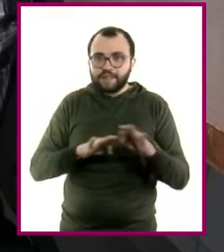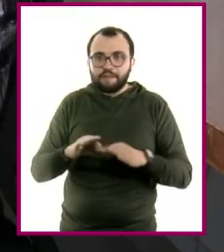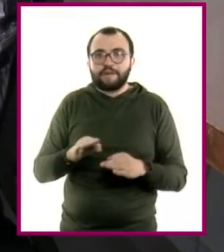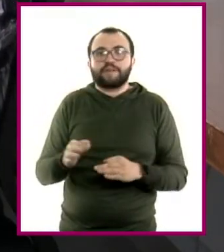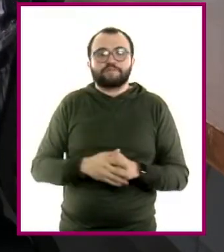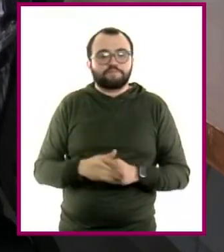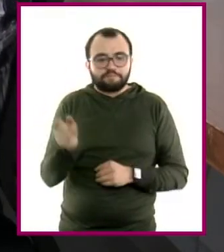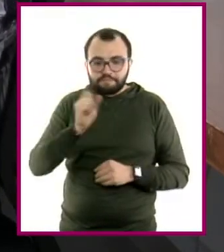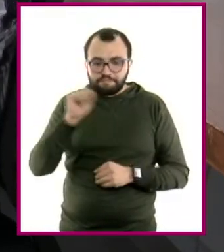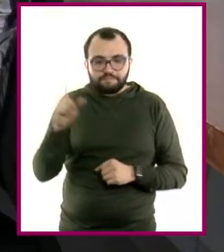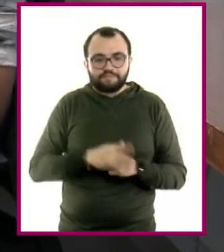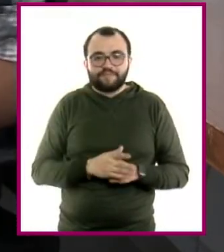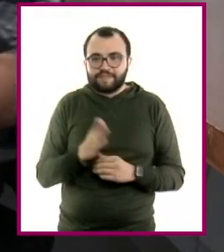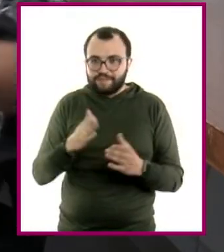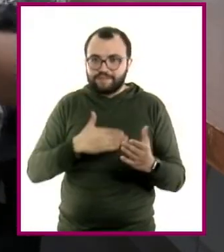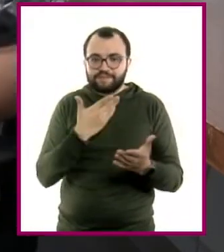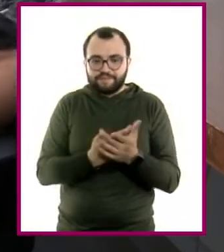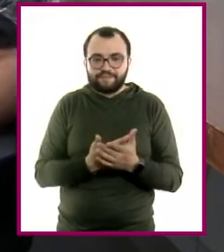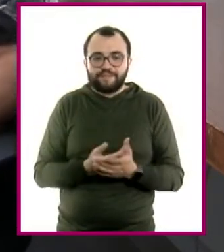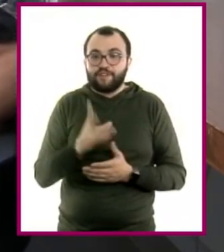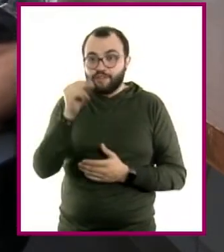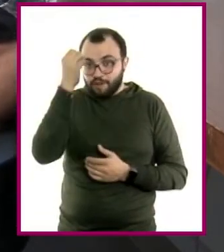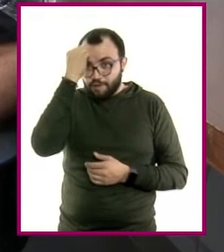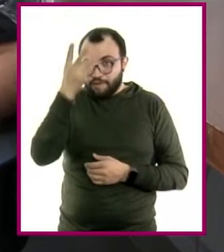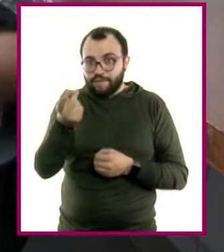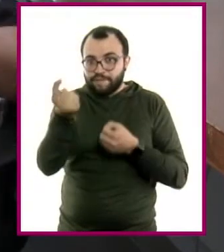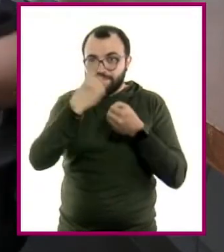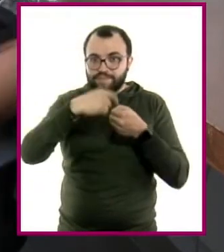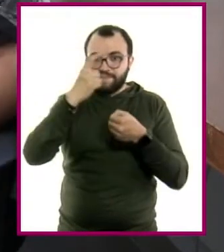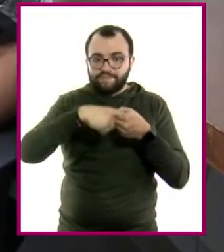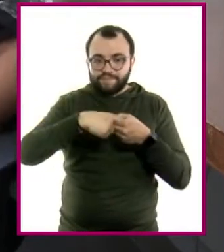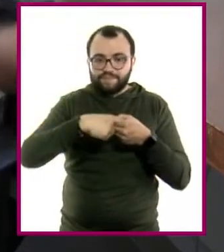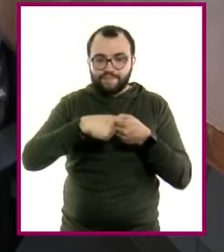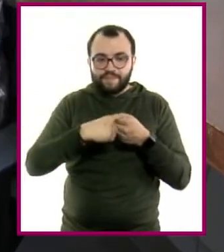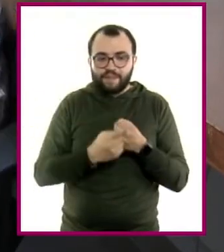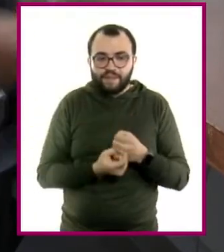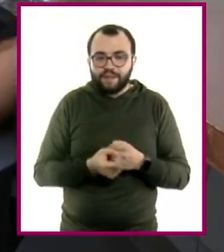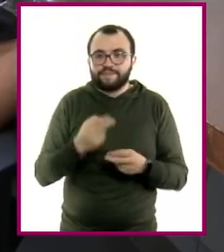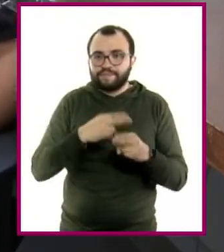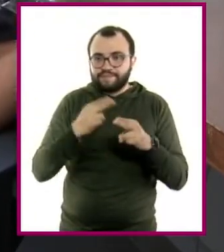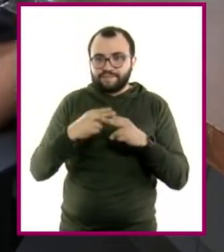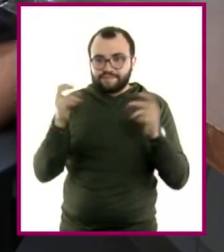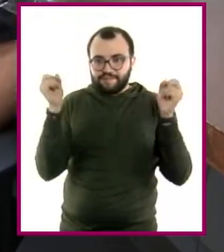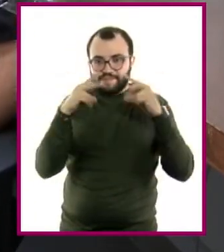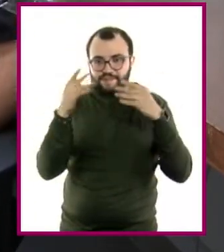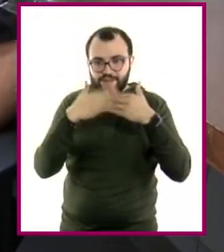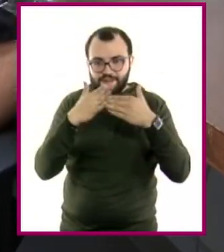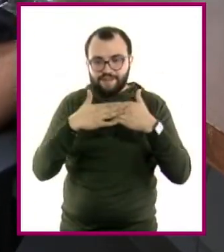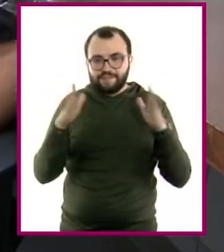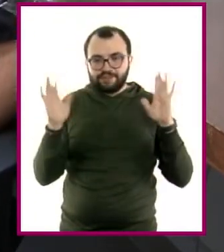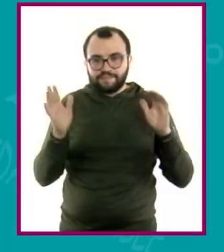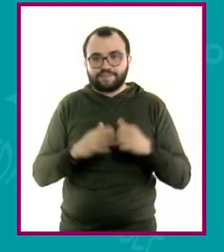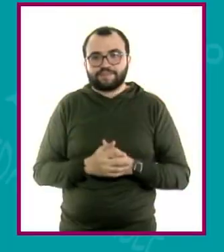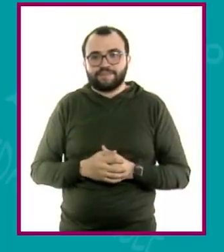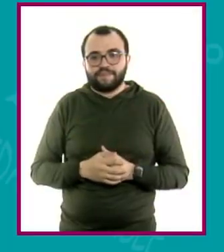lo publicamos. Gracias, Mireya. No olviden seguirnos en las redes del programa. Hasta la próxima.